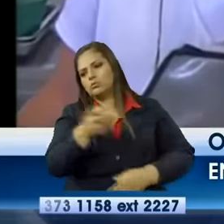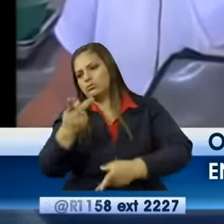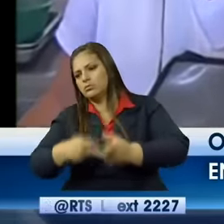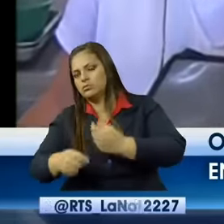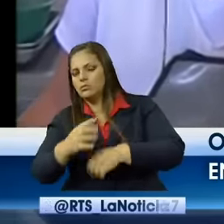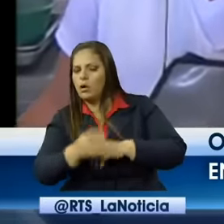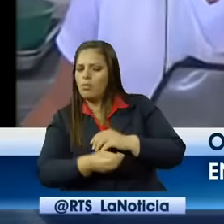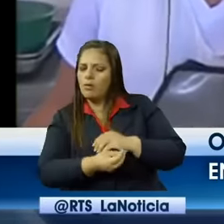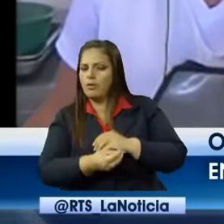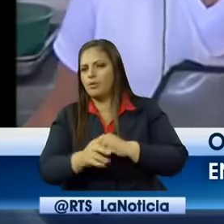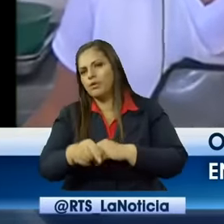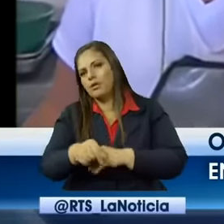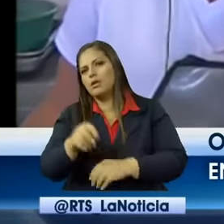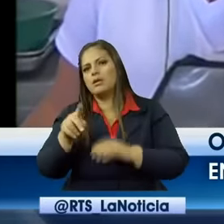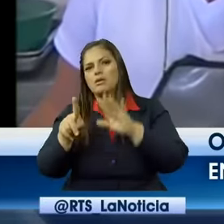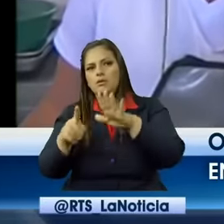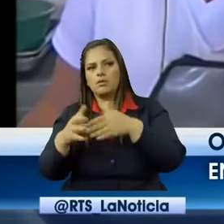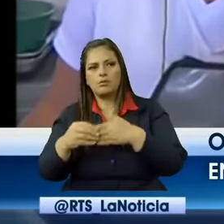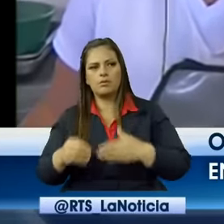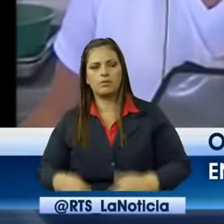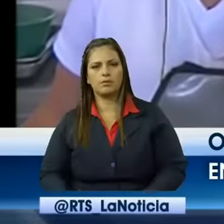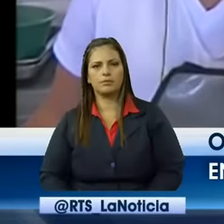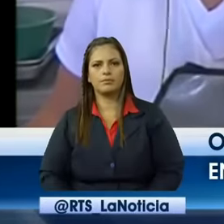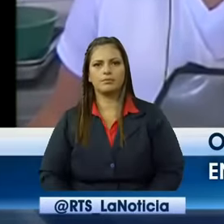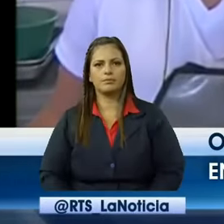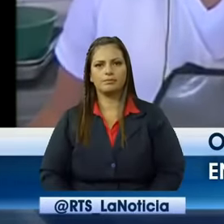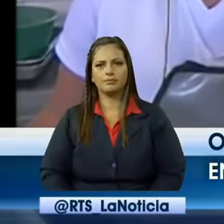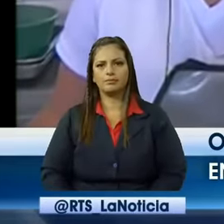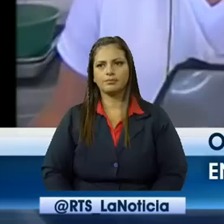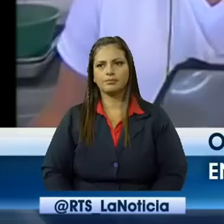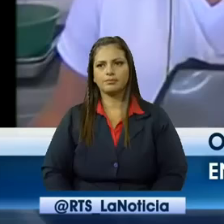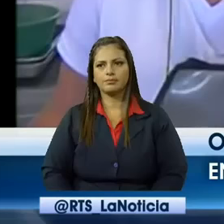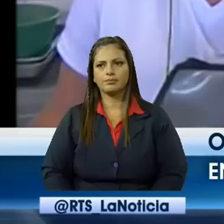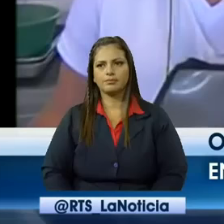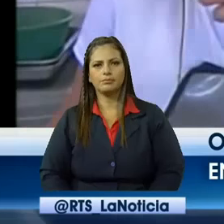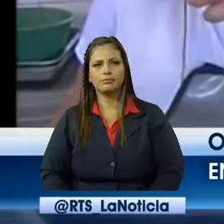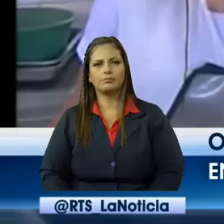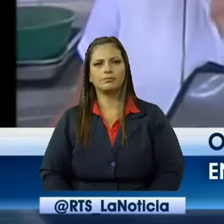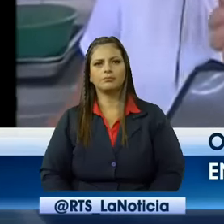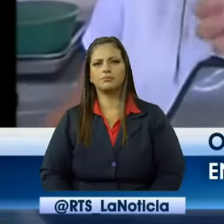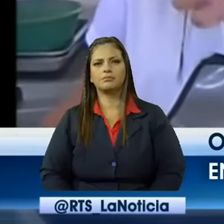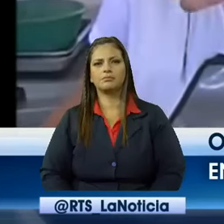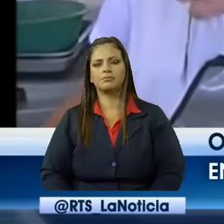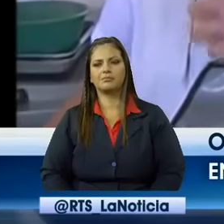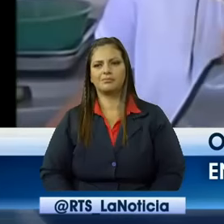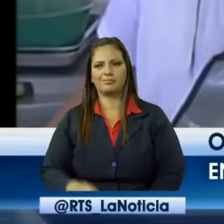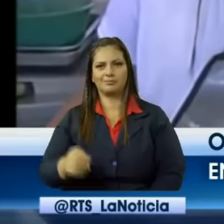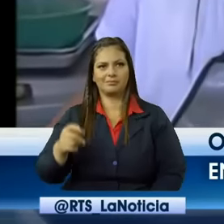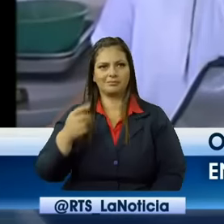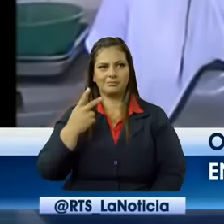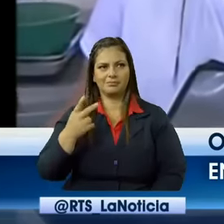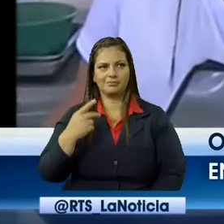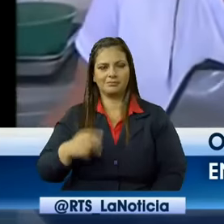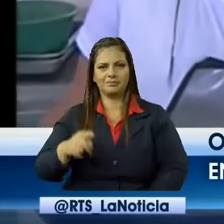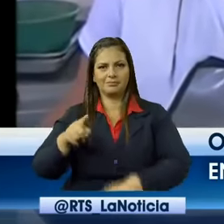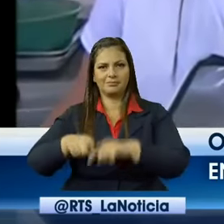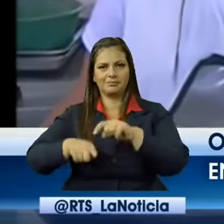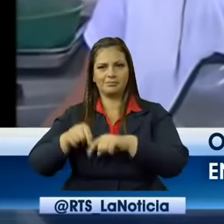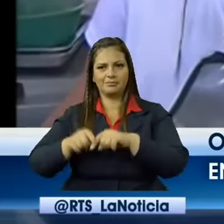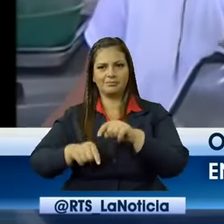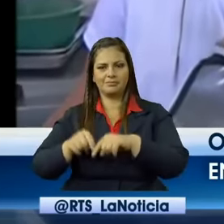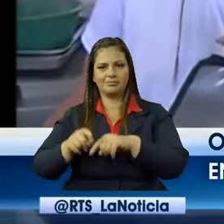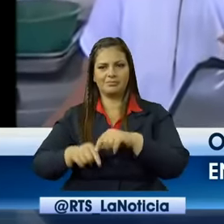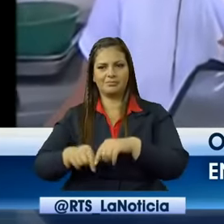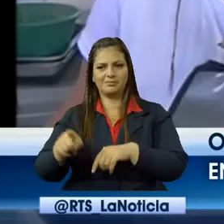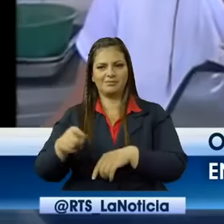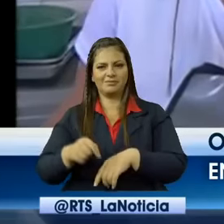Ahí depende ya el gusto del cliente, cuántos camarones quiere comer en un plato. Por ejemplo, una persona como mi compañero Martín Asensio, creo que 2 libras un plato